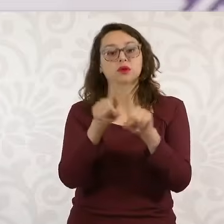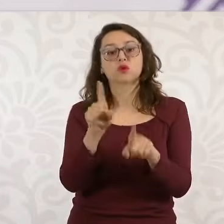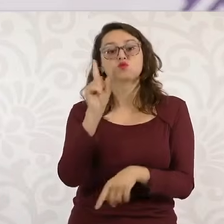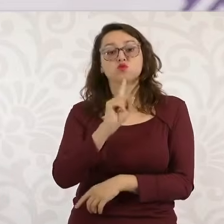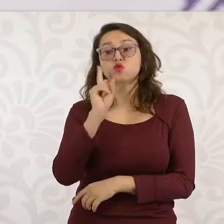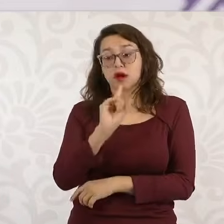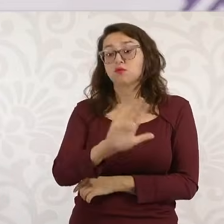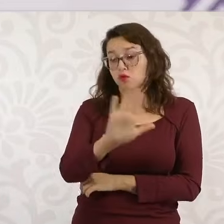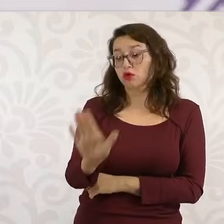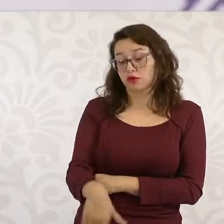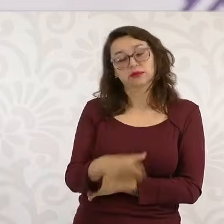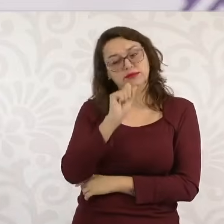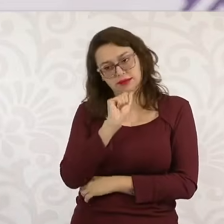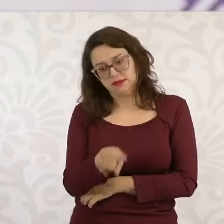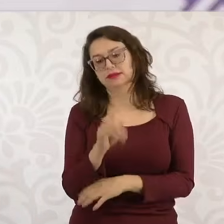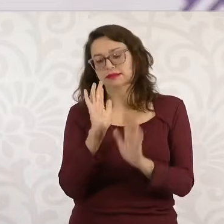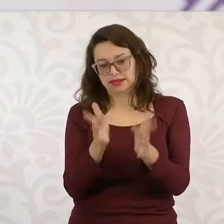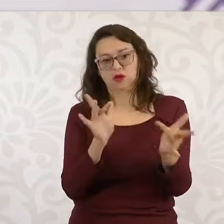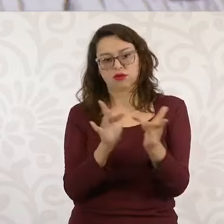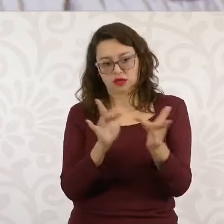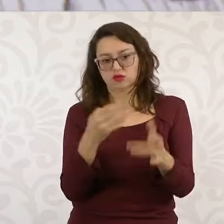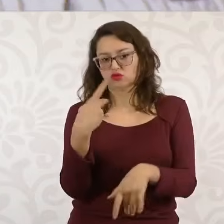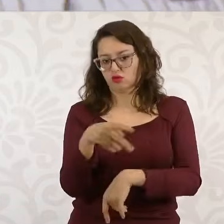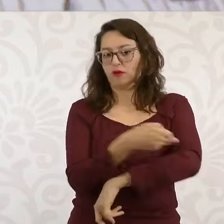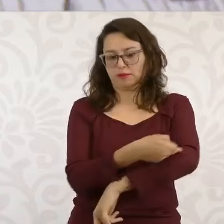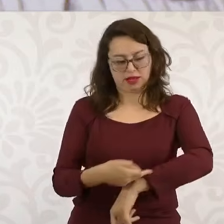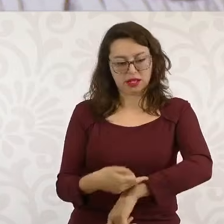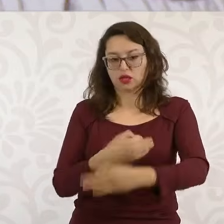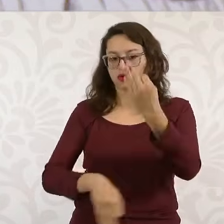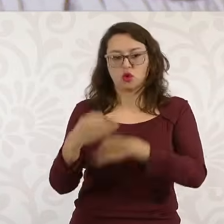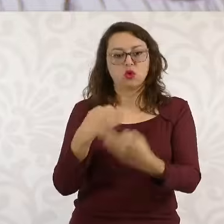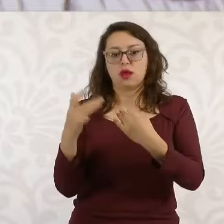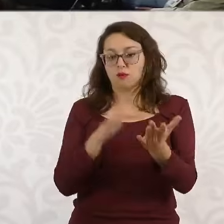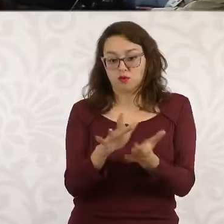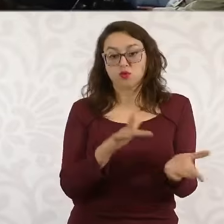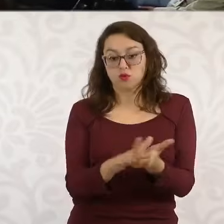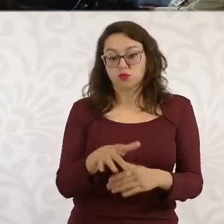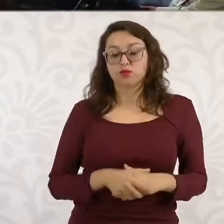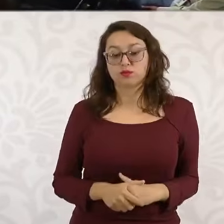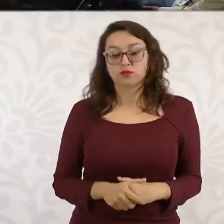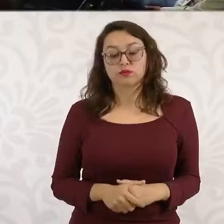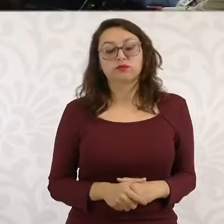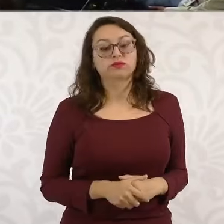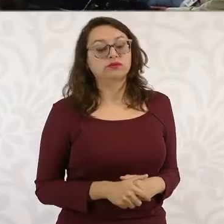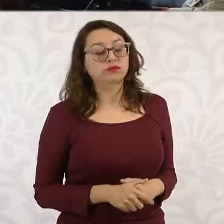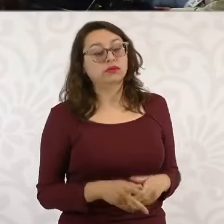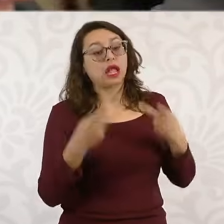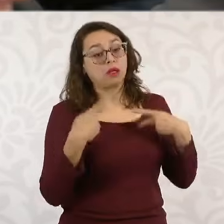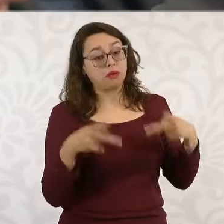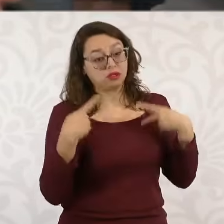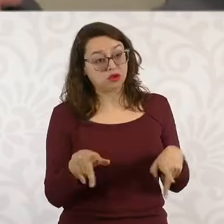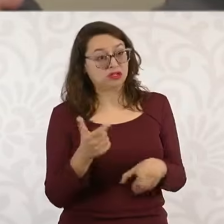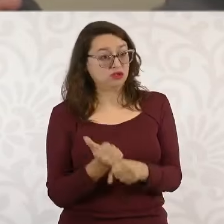lamentablemente perdió la vida, también estar en contacto con sus familias y darles todo el apoyo. Las personas que también sufrieron,